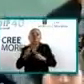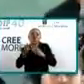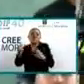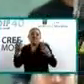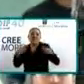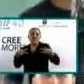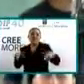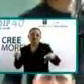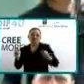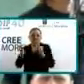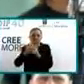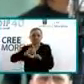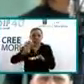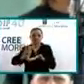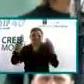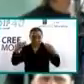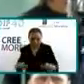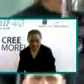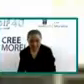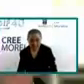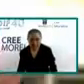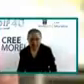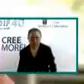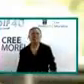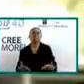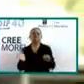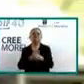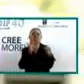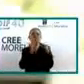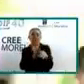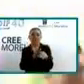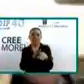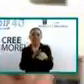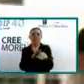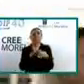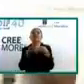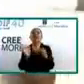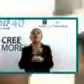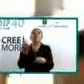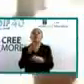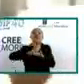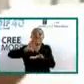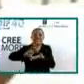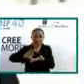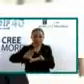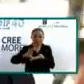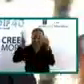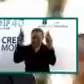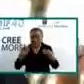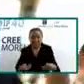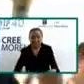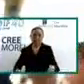una discapacidad física? Porque esta discapacidad,